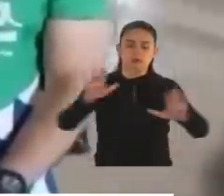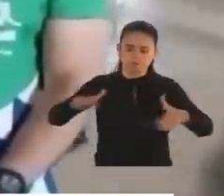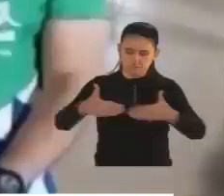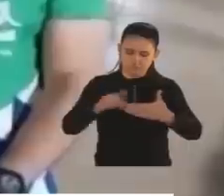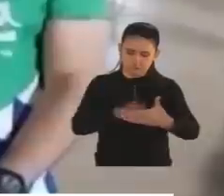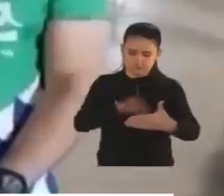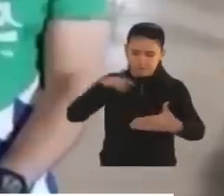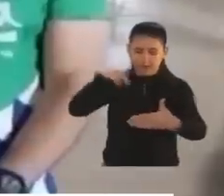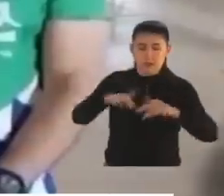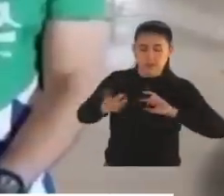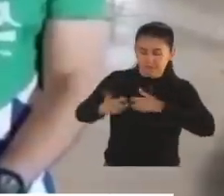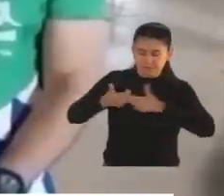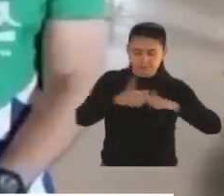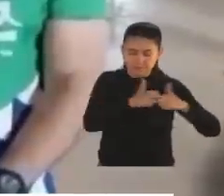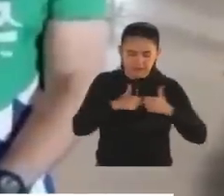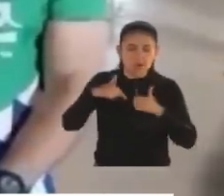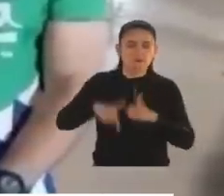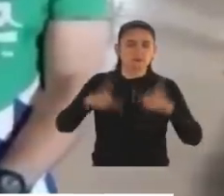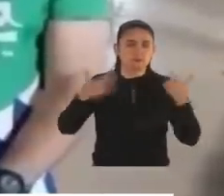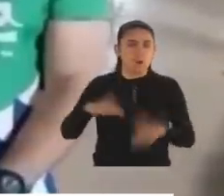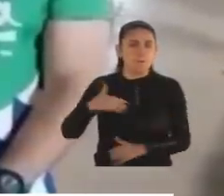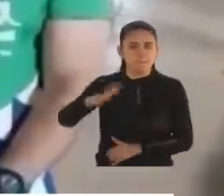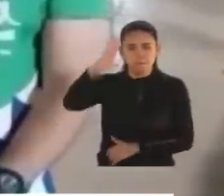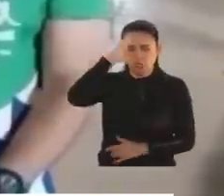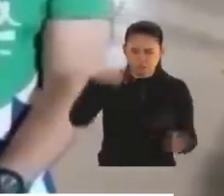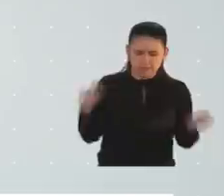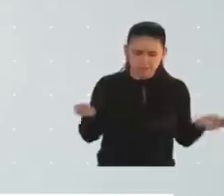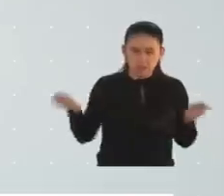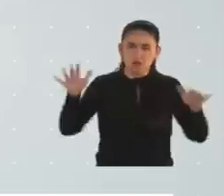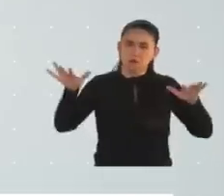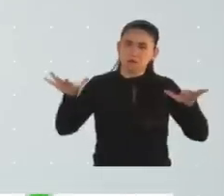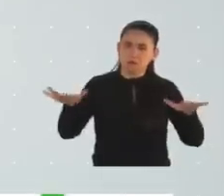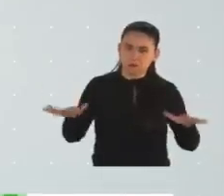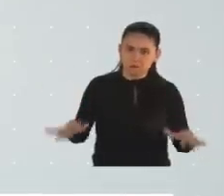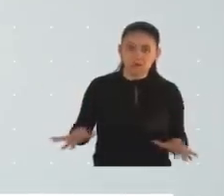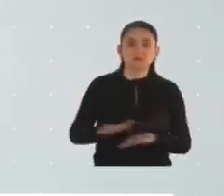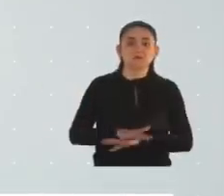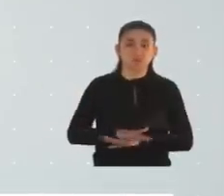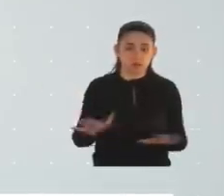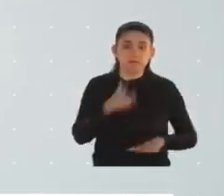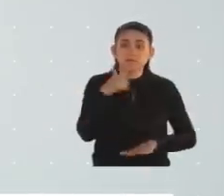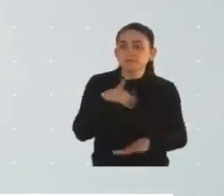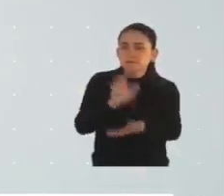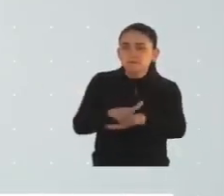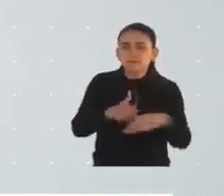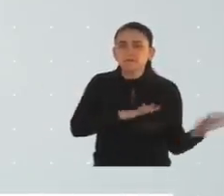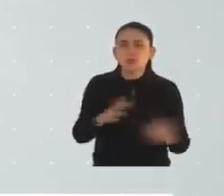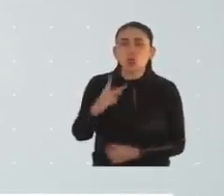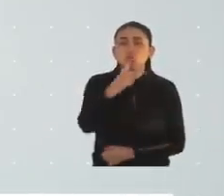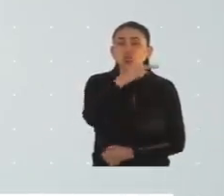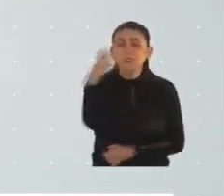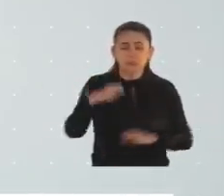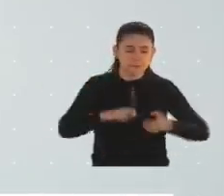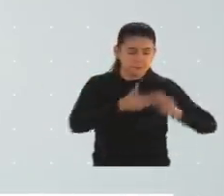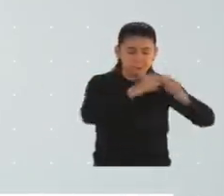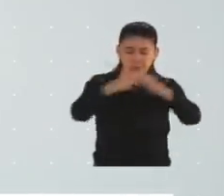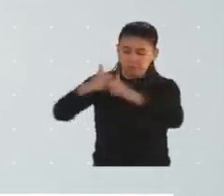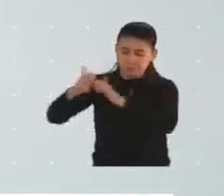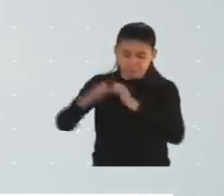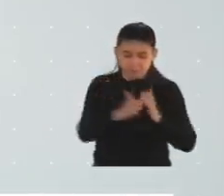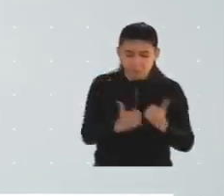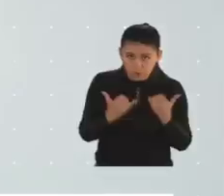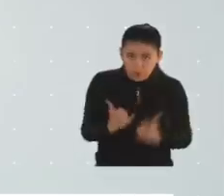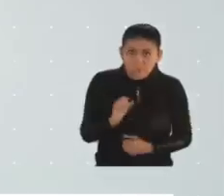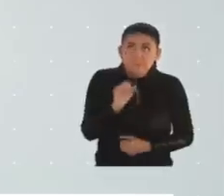protocolos establecidos donde se retorna la tranquilidad en el sector. Con un reporte de casi 200 riñas tan solo durante este